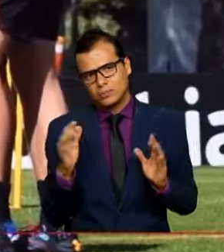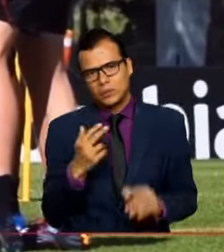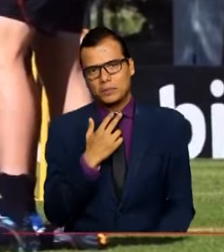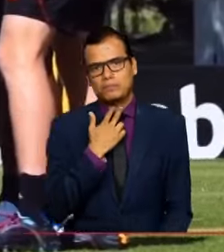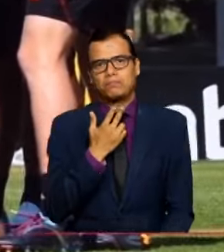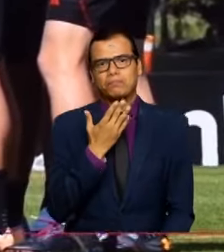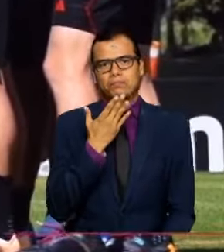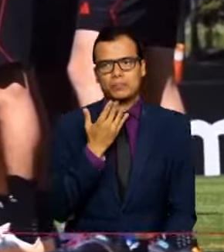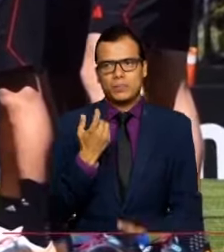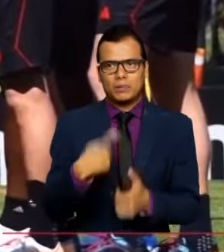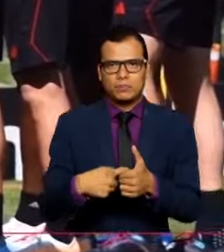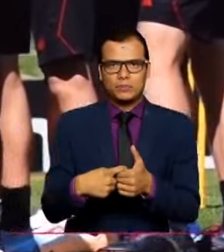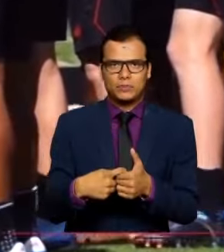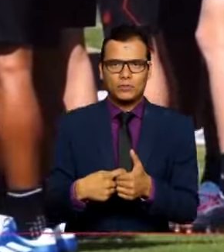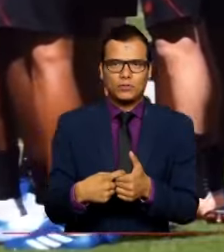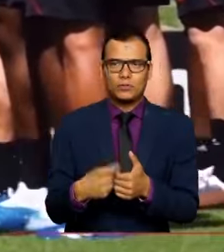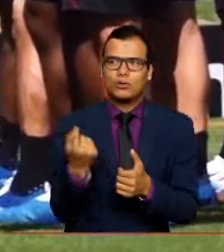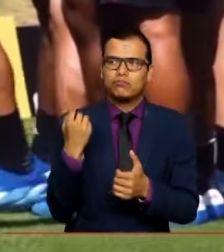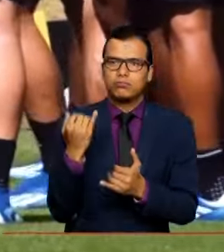mejor para, llegar a,